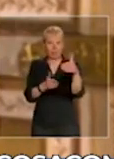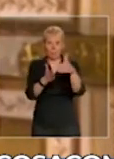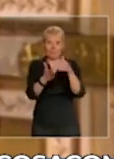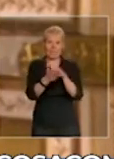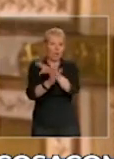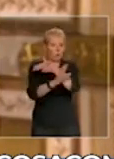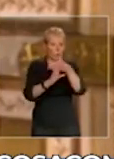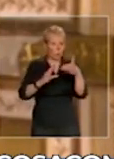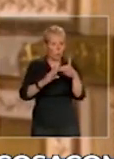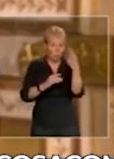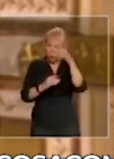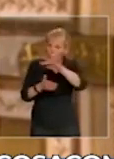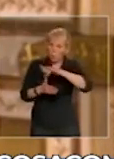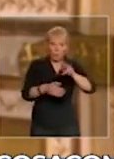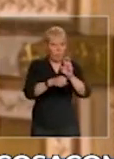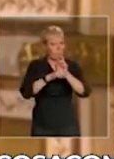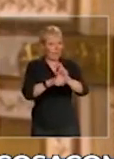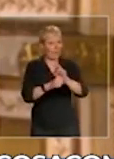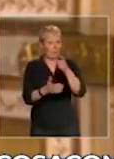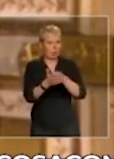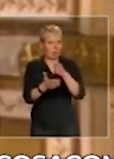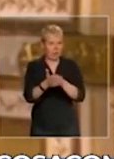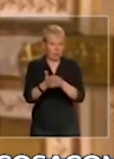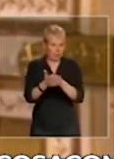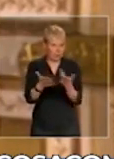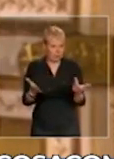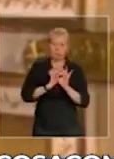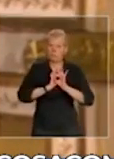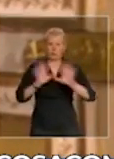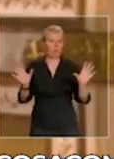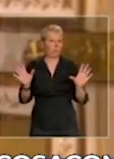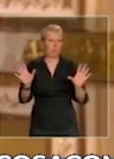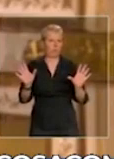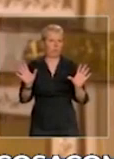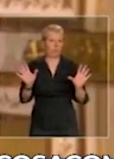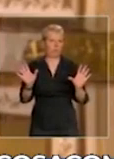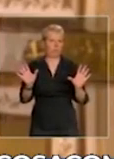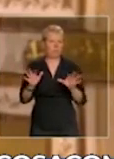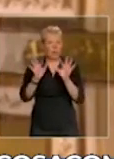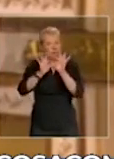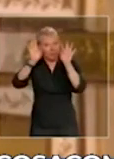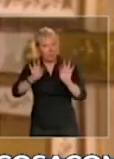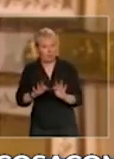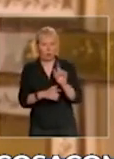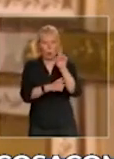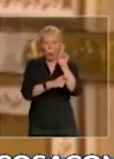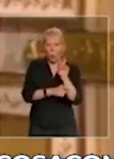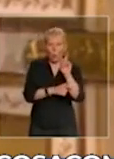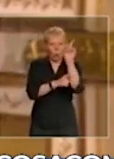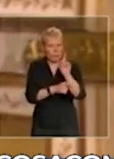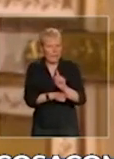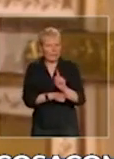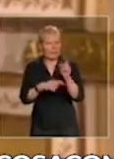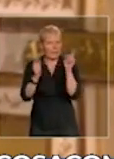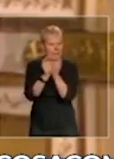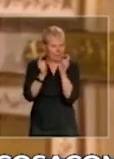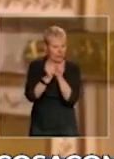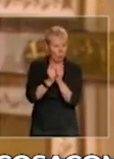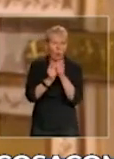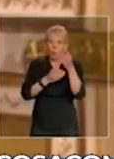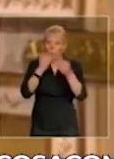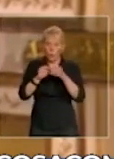garantías de 300.000 millones de euros para las empresas, las instituciones, las facturas del agua, el gas y